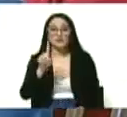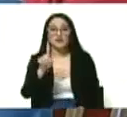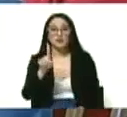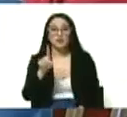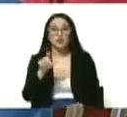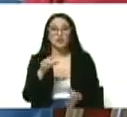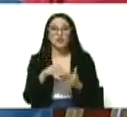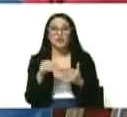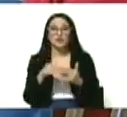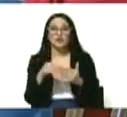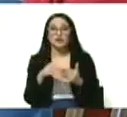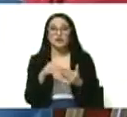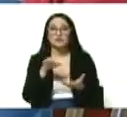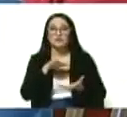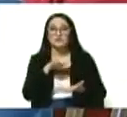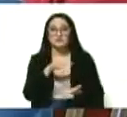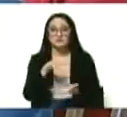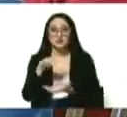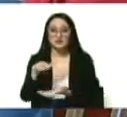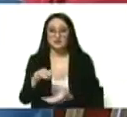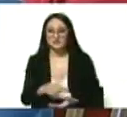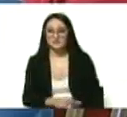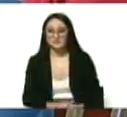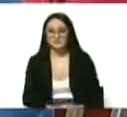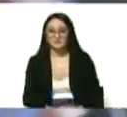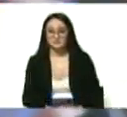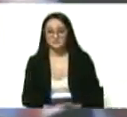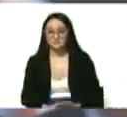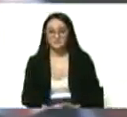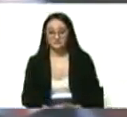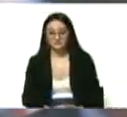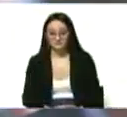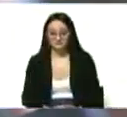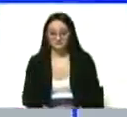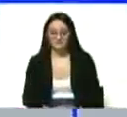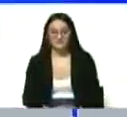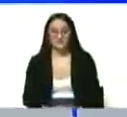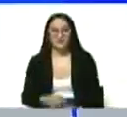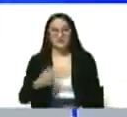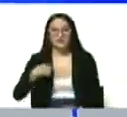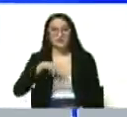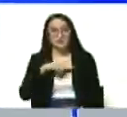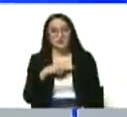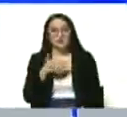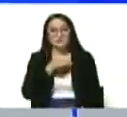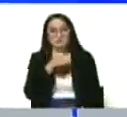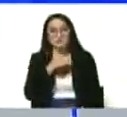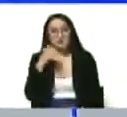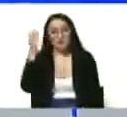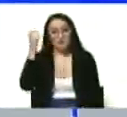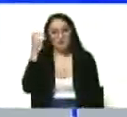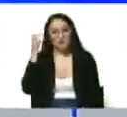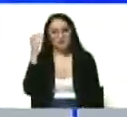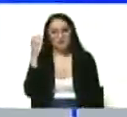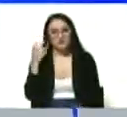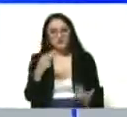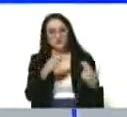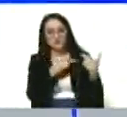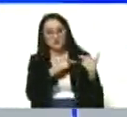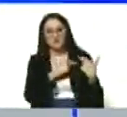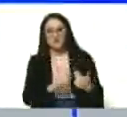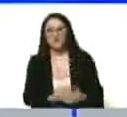barril. No obstante, fuimos capaces de sortear estas dificultades con conciencia y